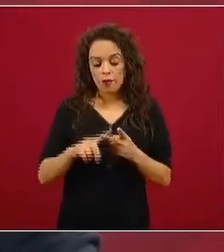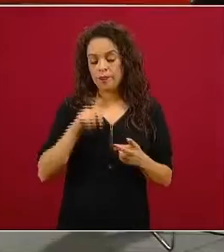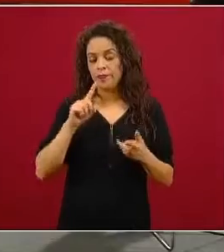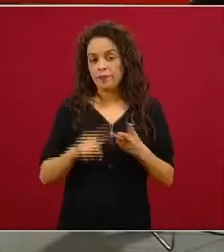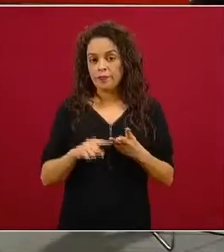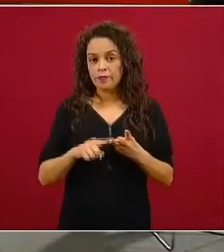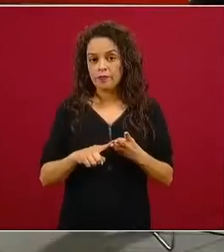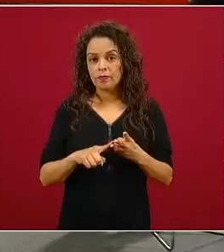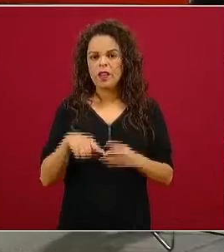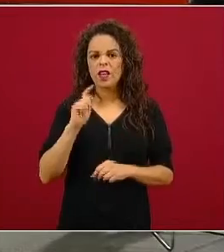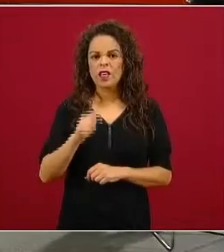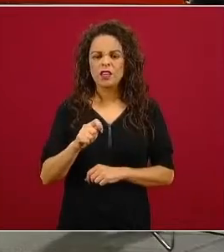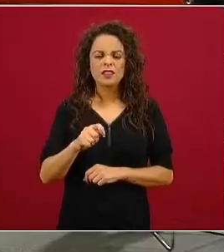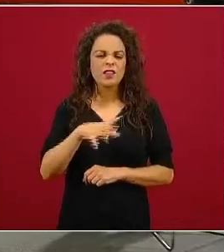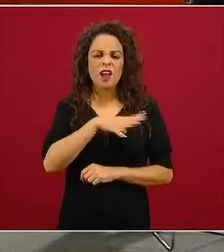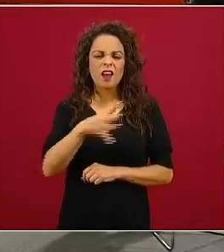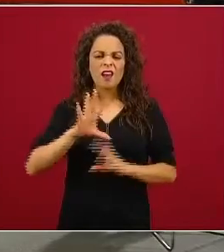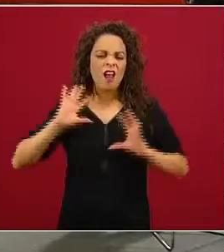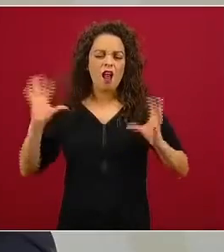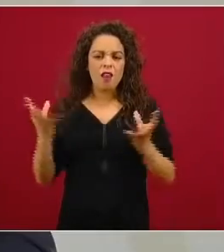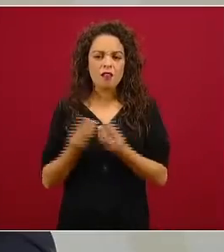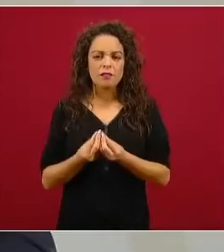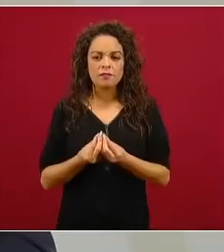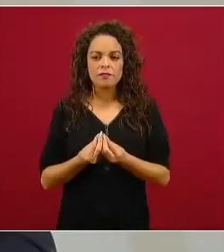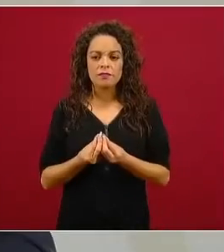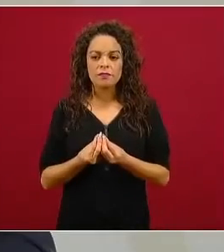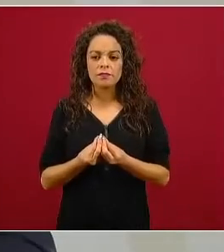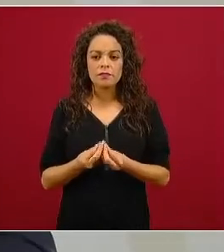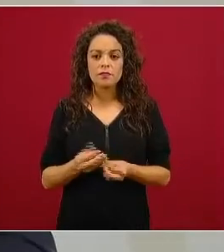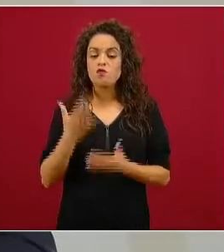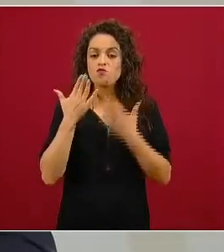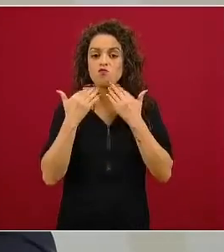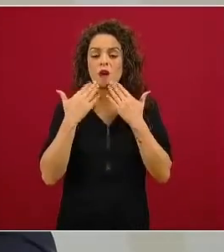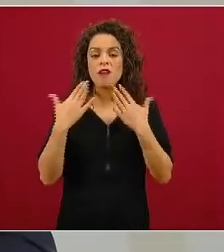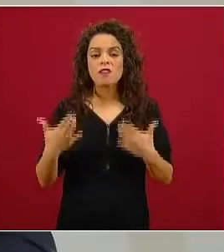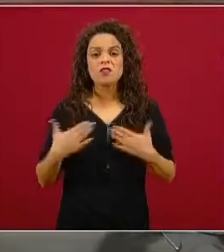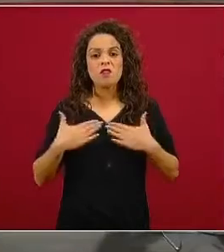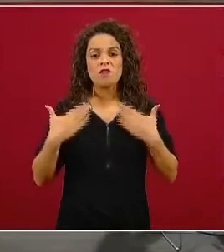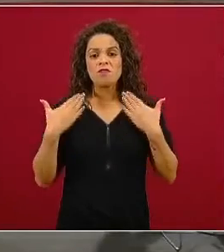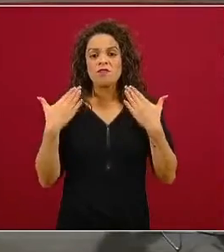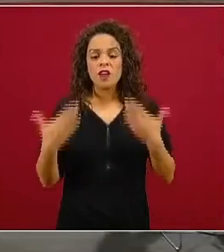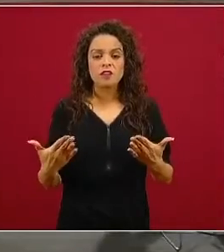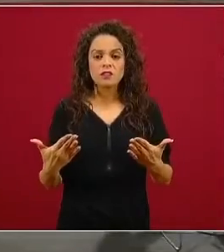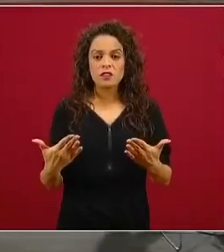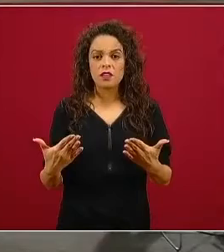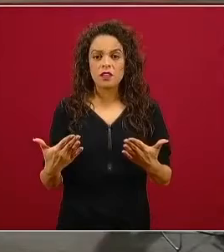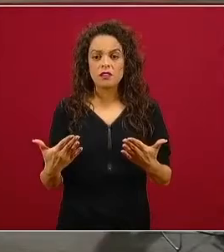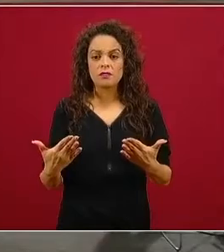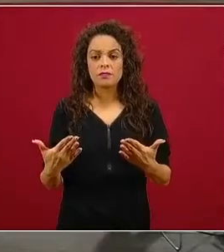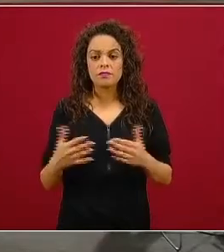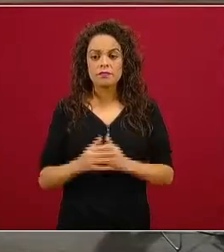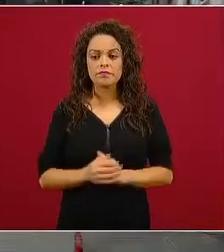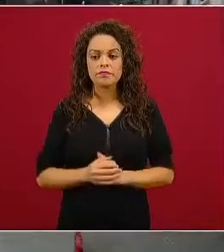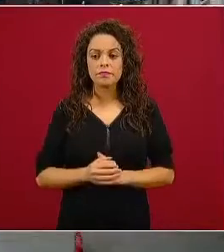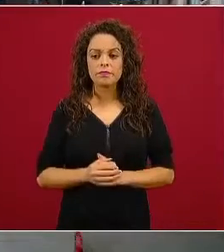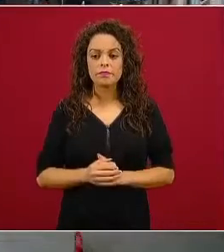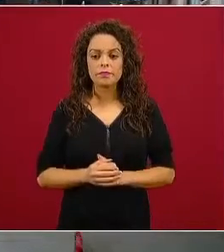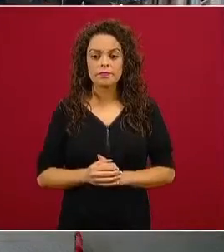campañas organizadas. Los mensajes acostumbran ser los mismos, por ejemplo, contra el uso de las